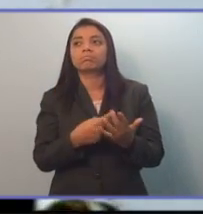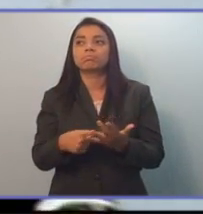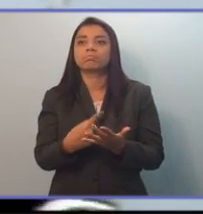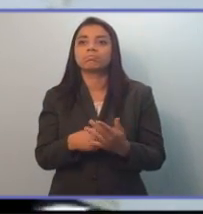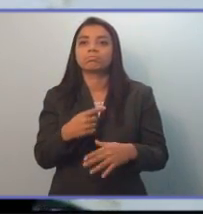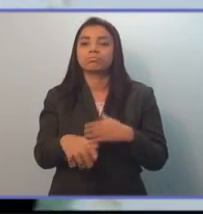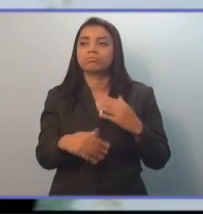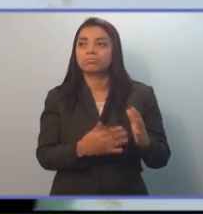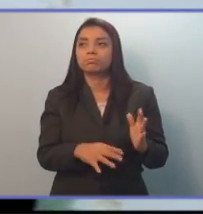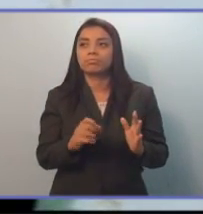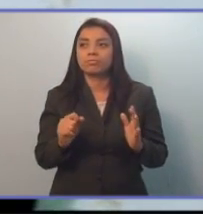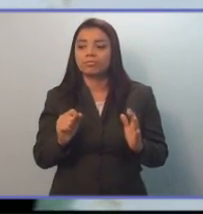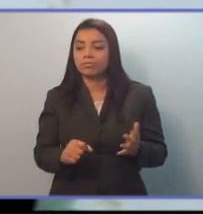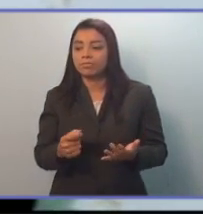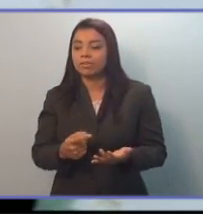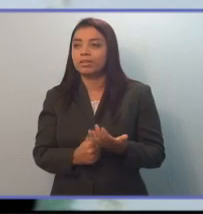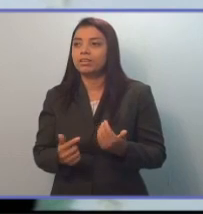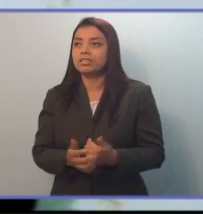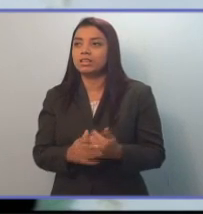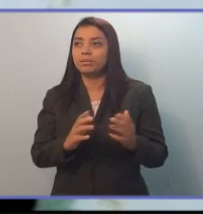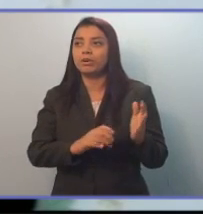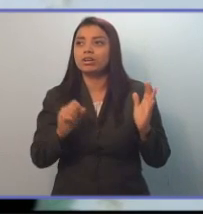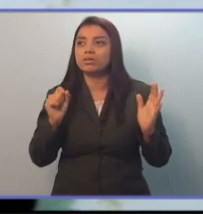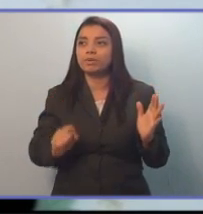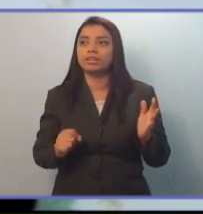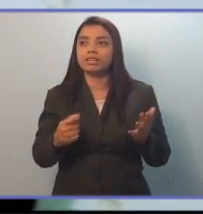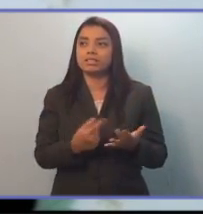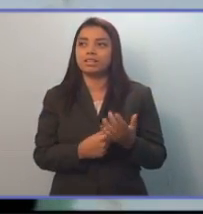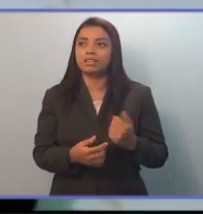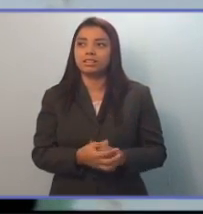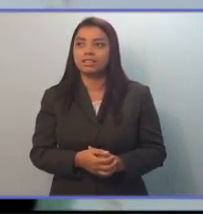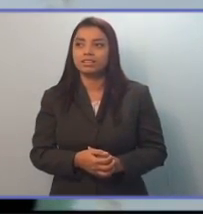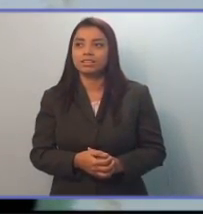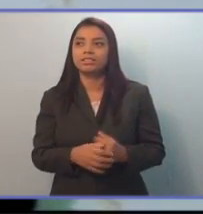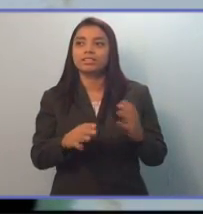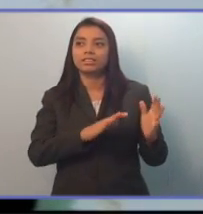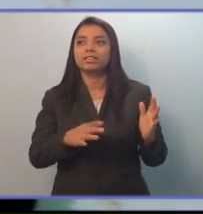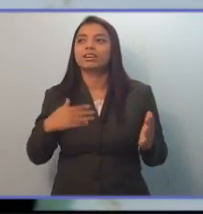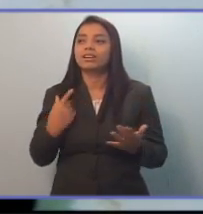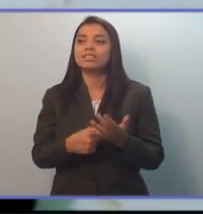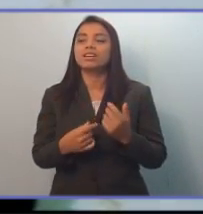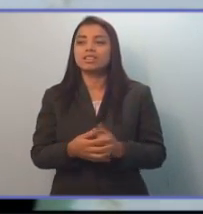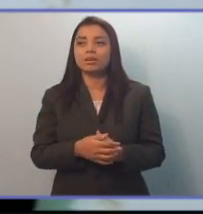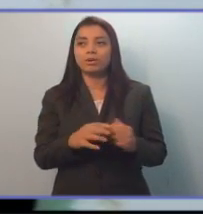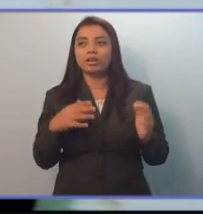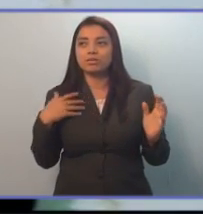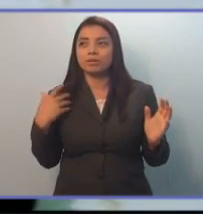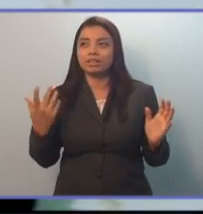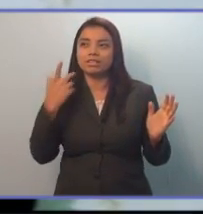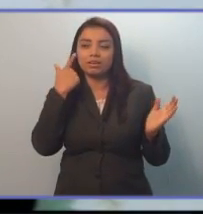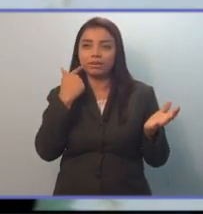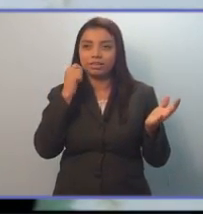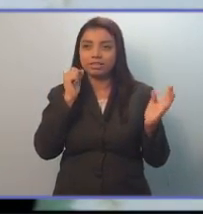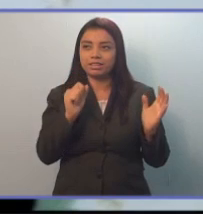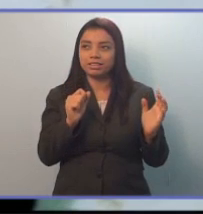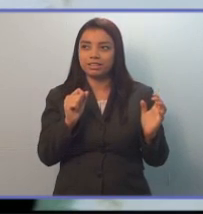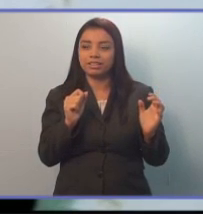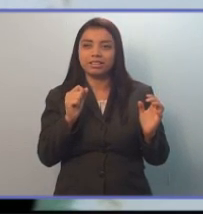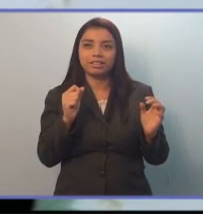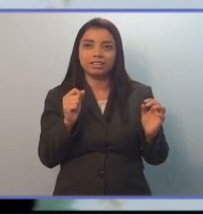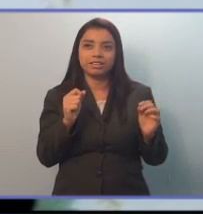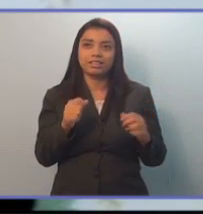caso se hagan las críticas, pero a la resolución. O sea, yo no tengo por qué estar diciendo lo que voy a resolver. Esa es mi